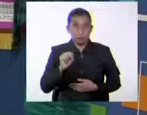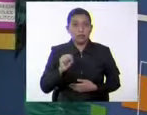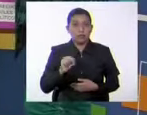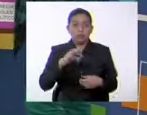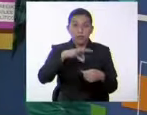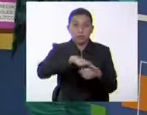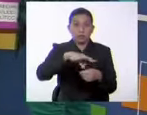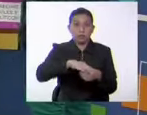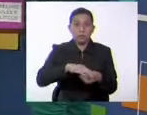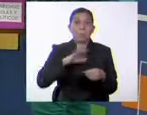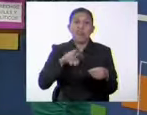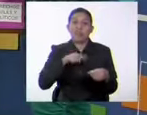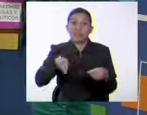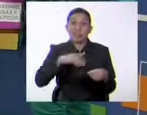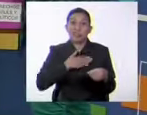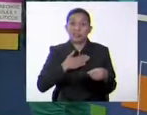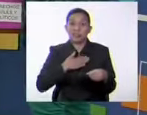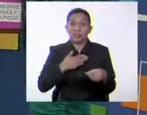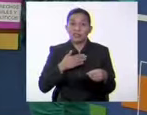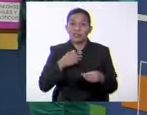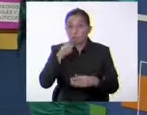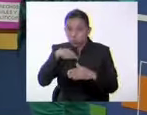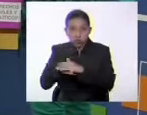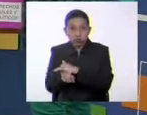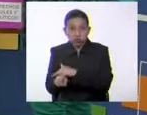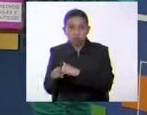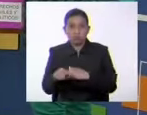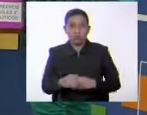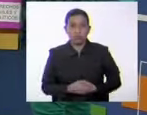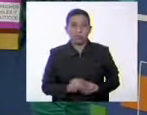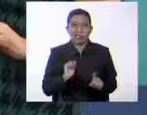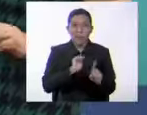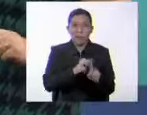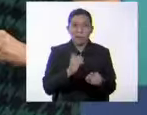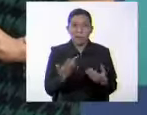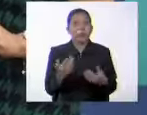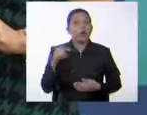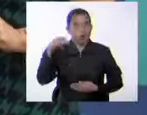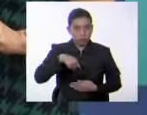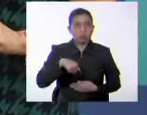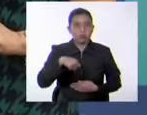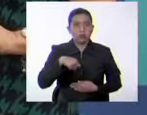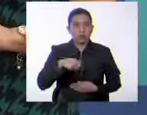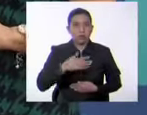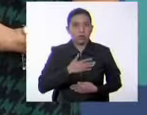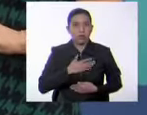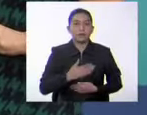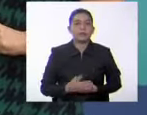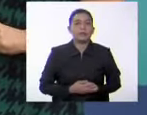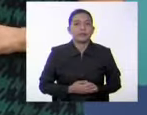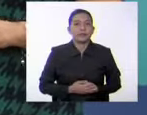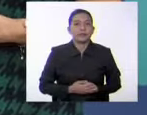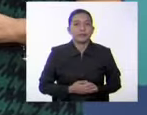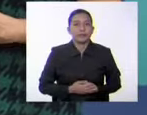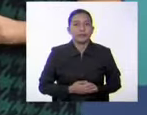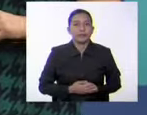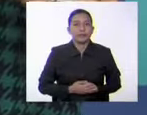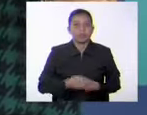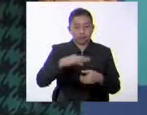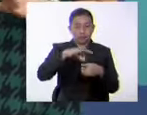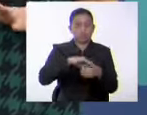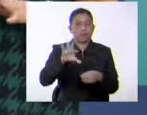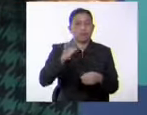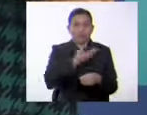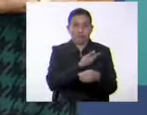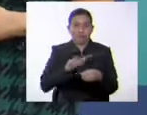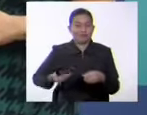pero igual hubieron elecciones, ¿verdad?, para elegir presidente. También el otro término, y